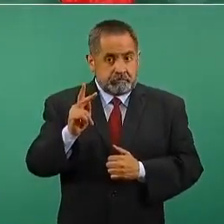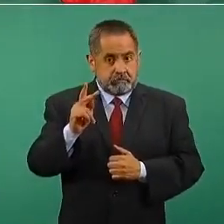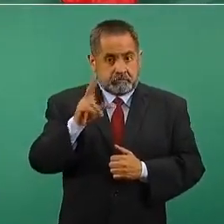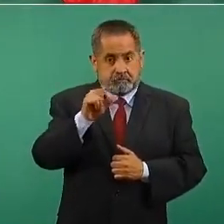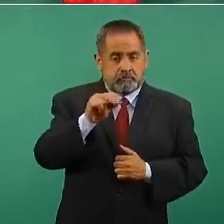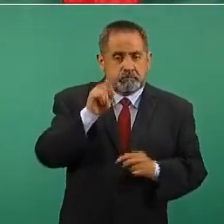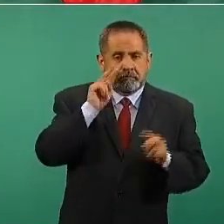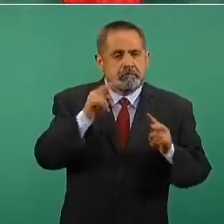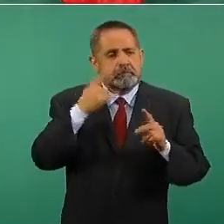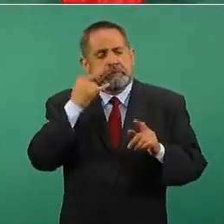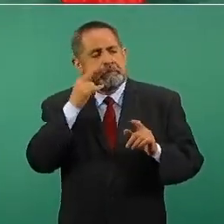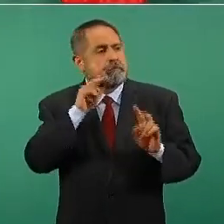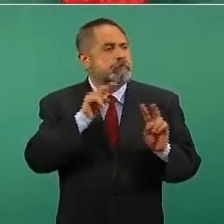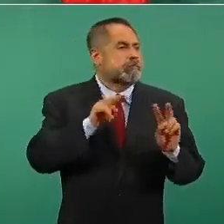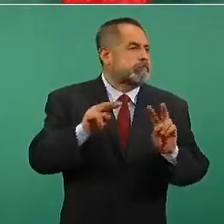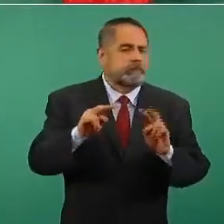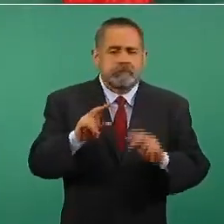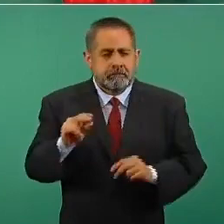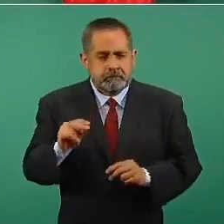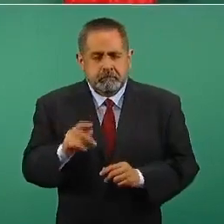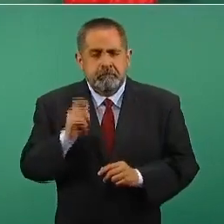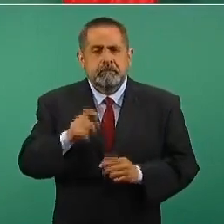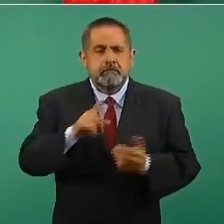viendo, no observando,